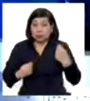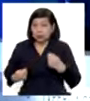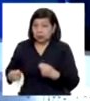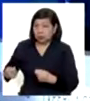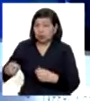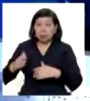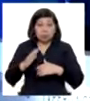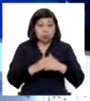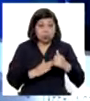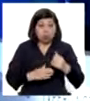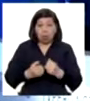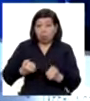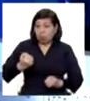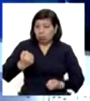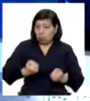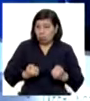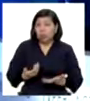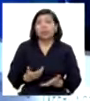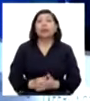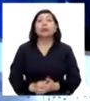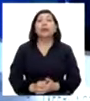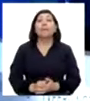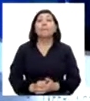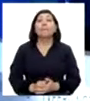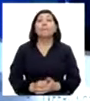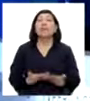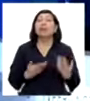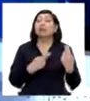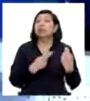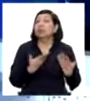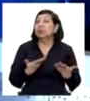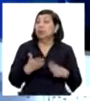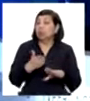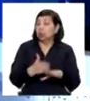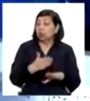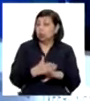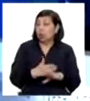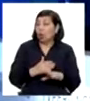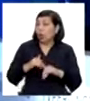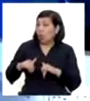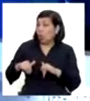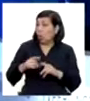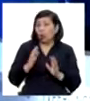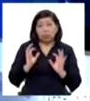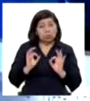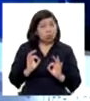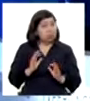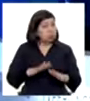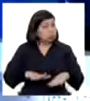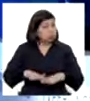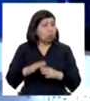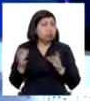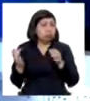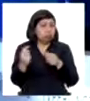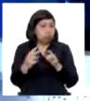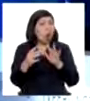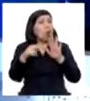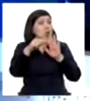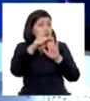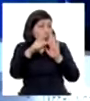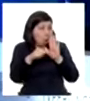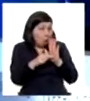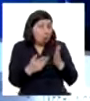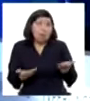inversión en infraestructura de transporte de uso público y desarrollamos funciones, al igual que todos los reguladores, ligadas a